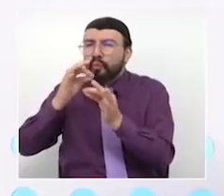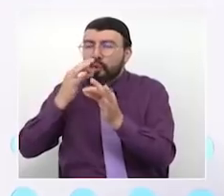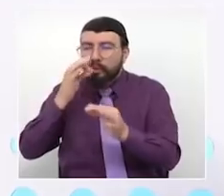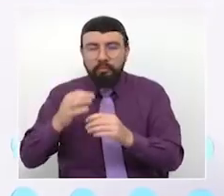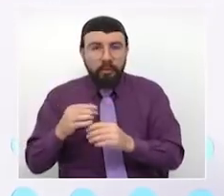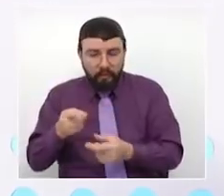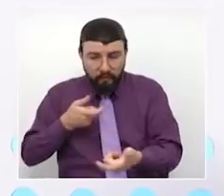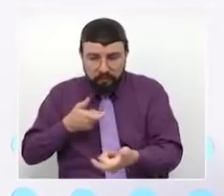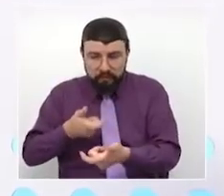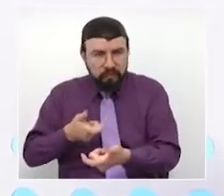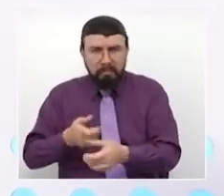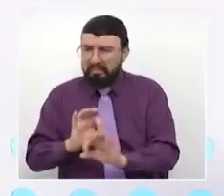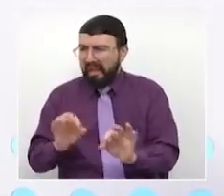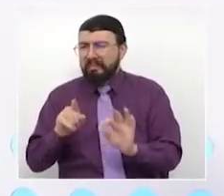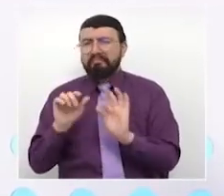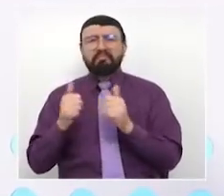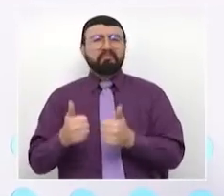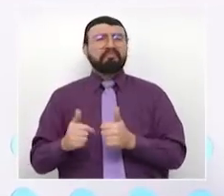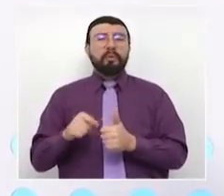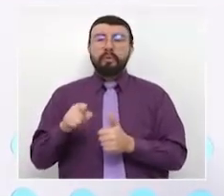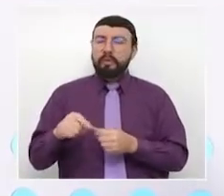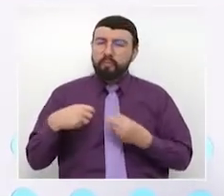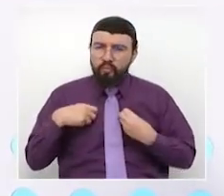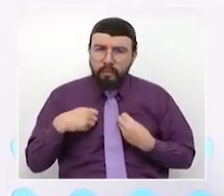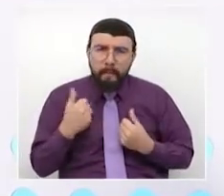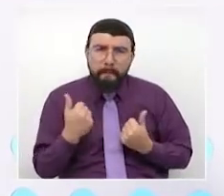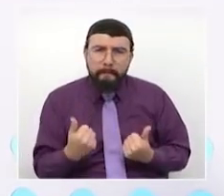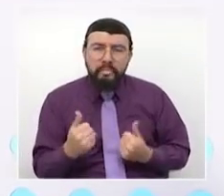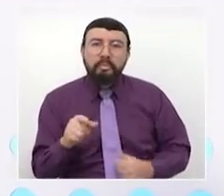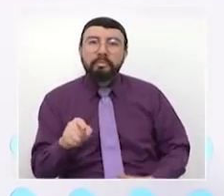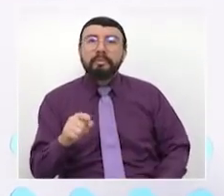fumiga, porque tiene un alto contenido en resveratrol.